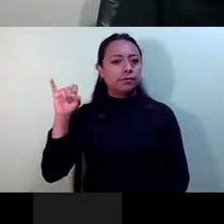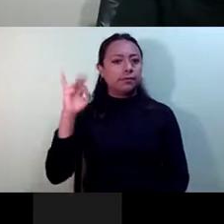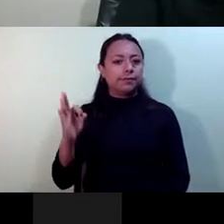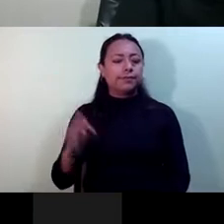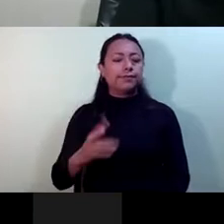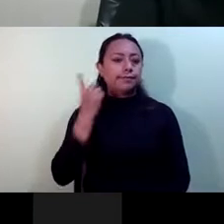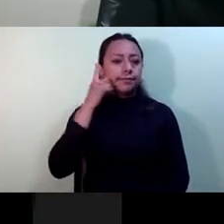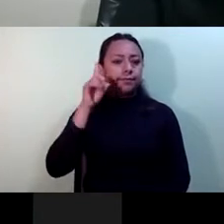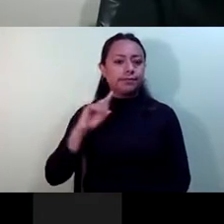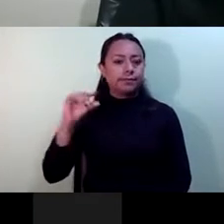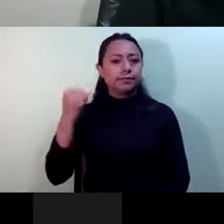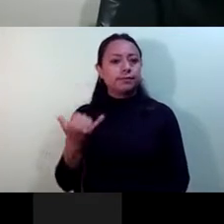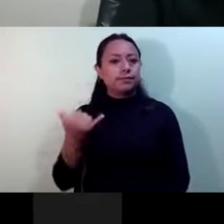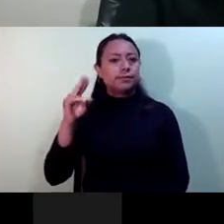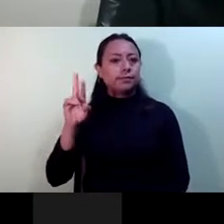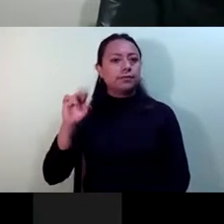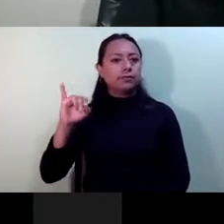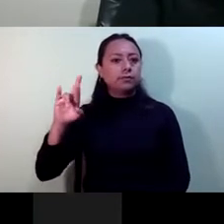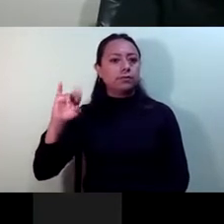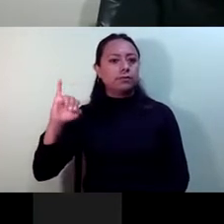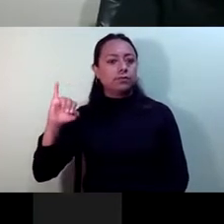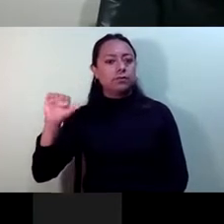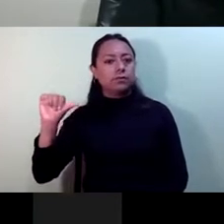Diputada Yuriri Ayala Zúñiga.